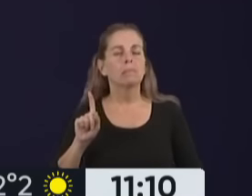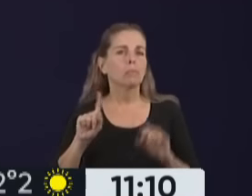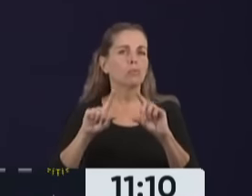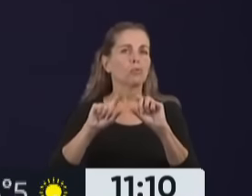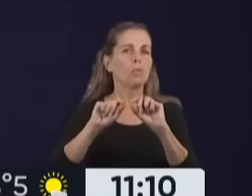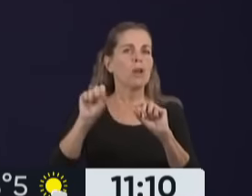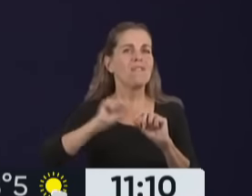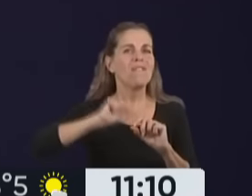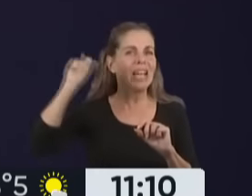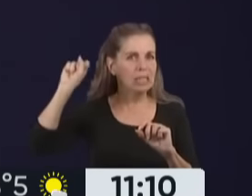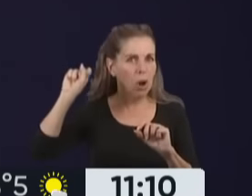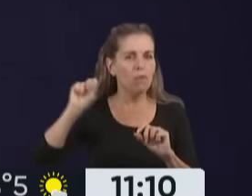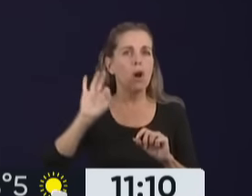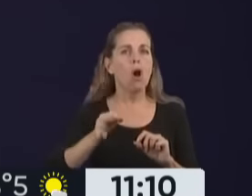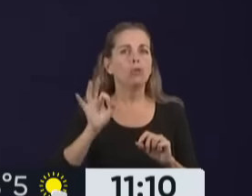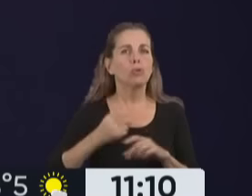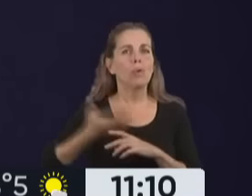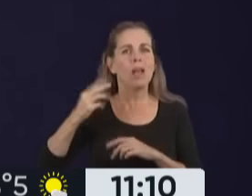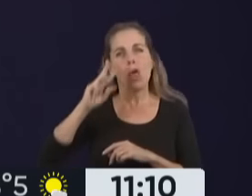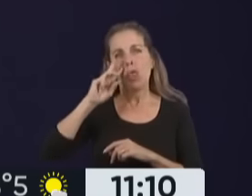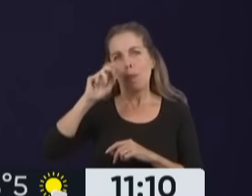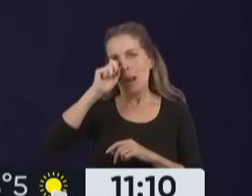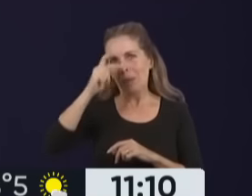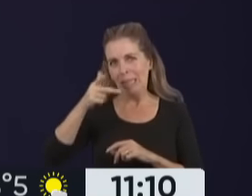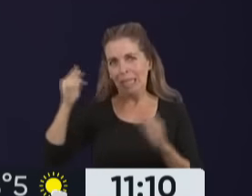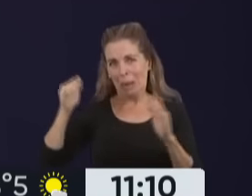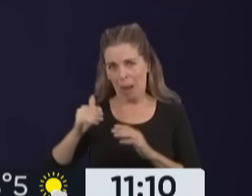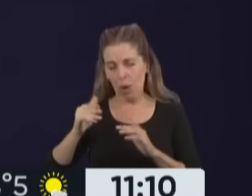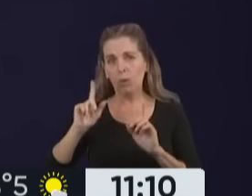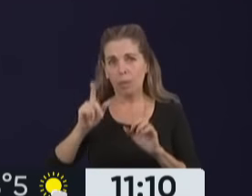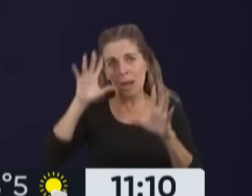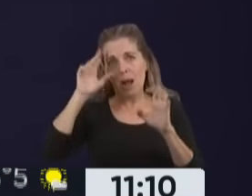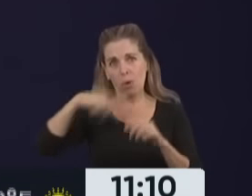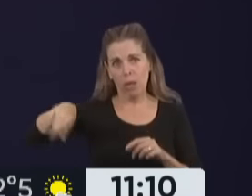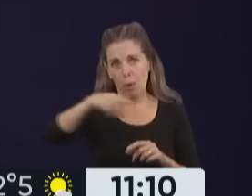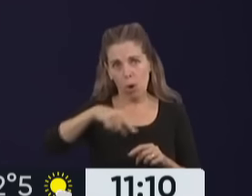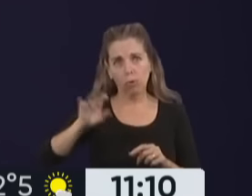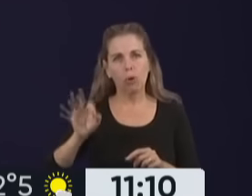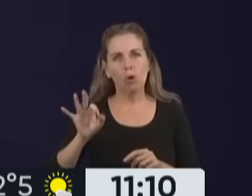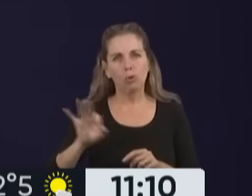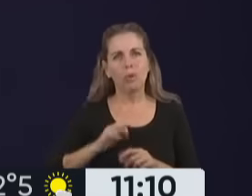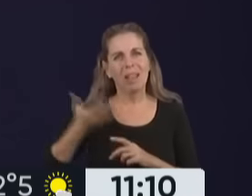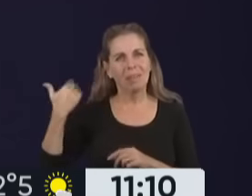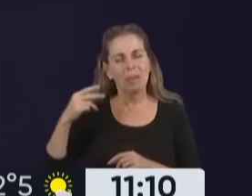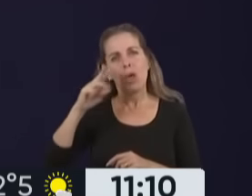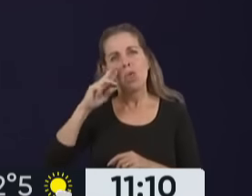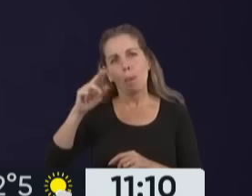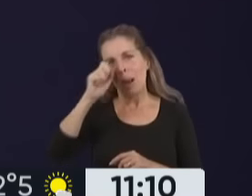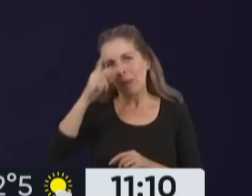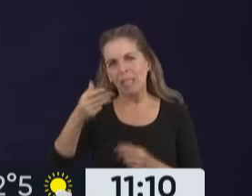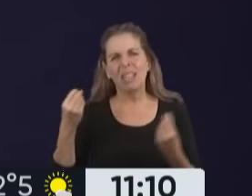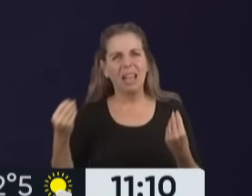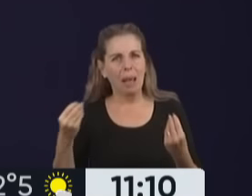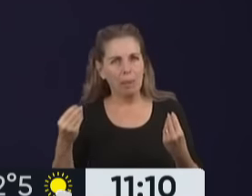fue en octubre del 2023, recordemos que en octubre del 2023 había un montón de